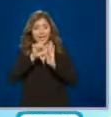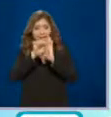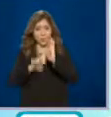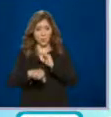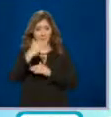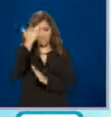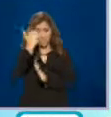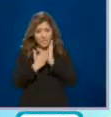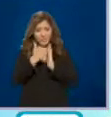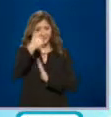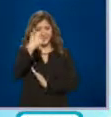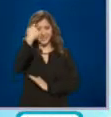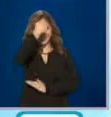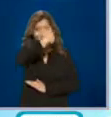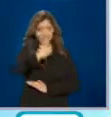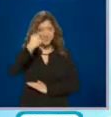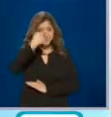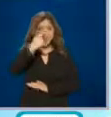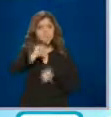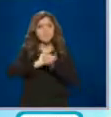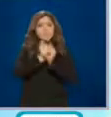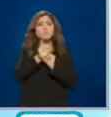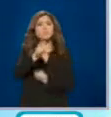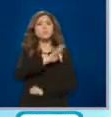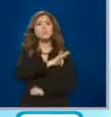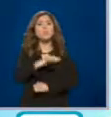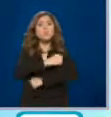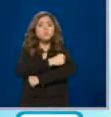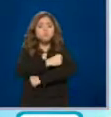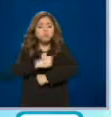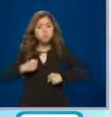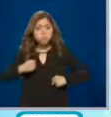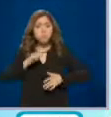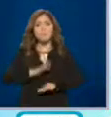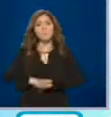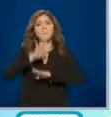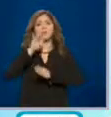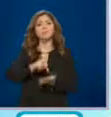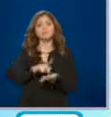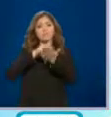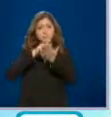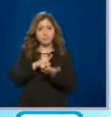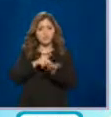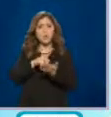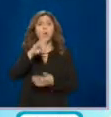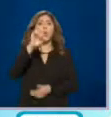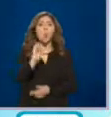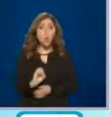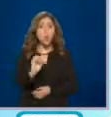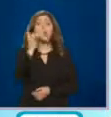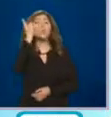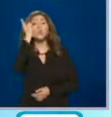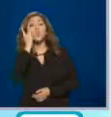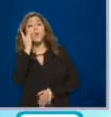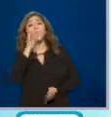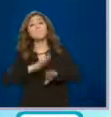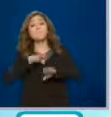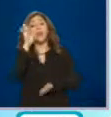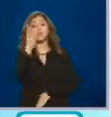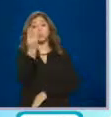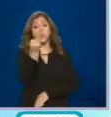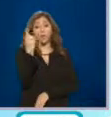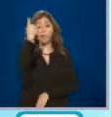de 6 horas, puedes ganar peso o tiendes a ganar un poco de peso. Eso me está pasando. Y si duermes más de 9 horas,